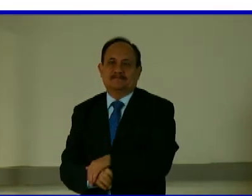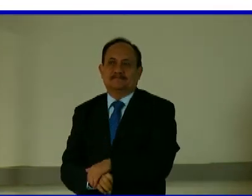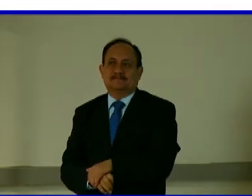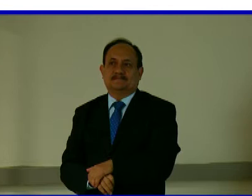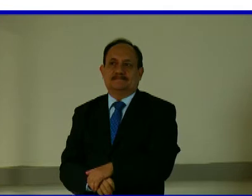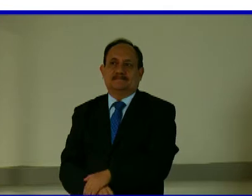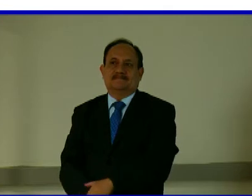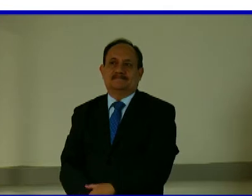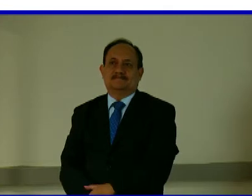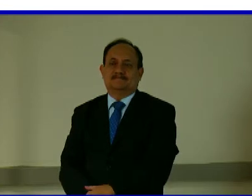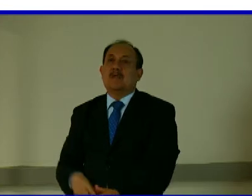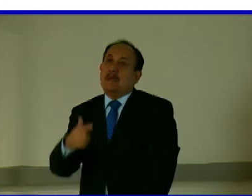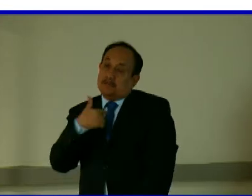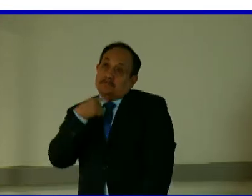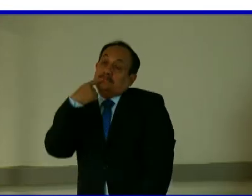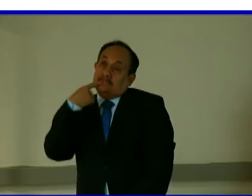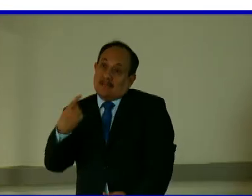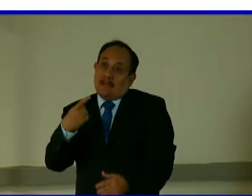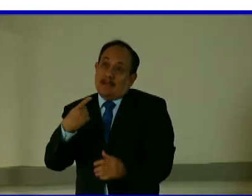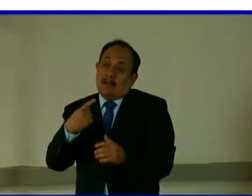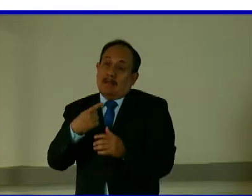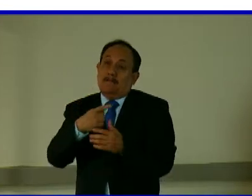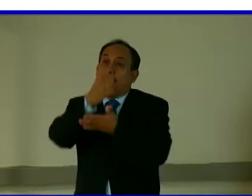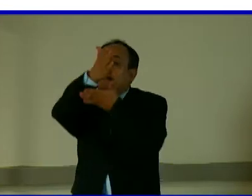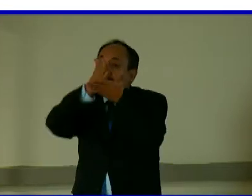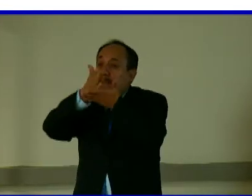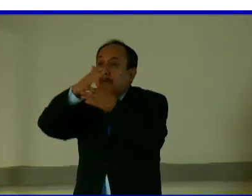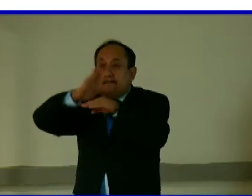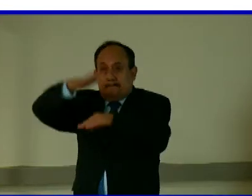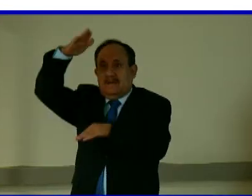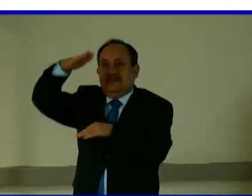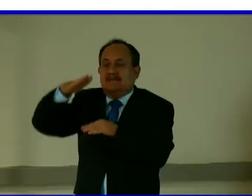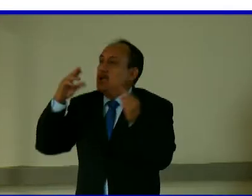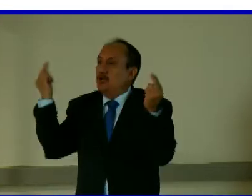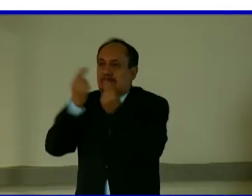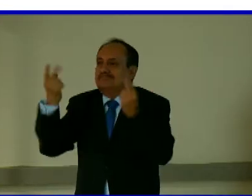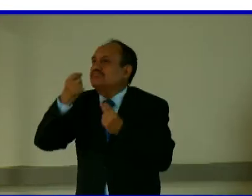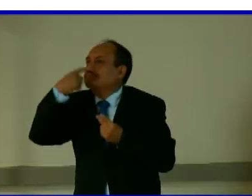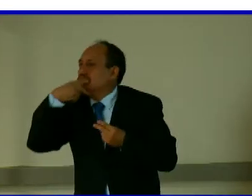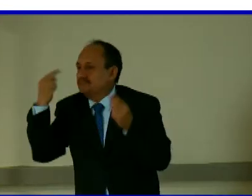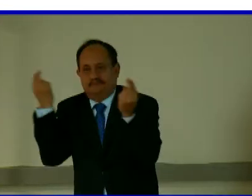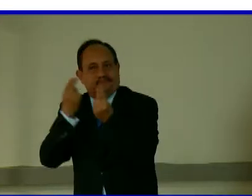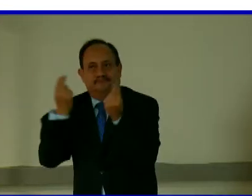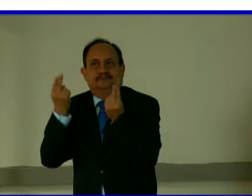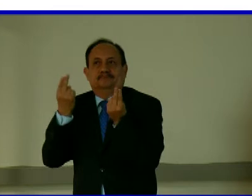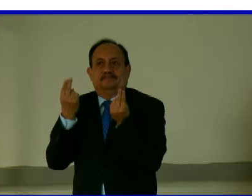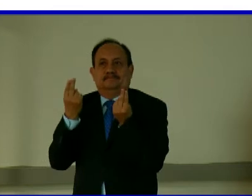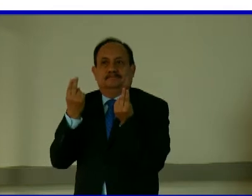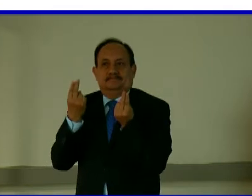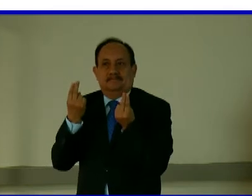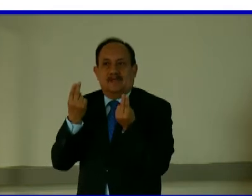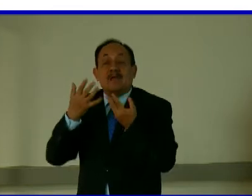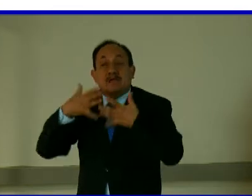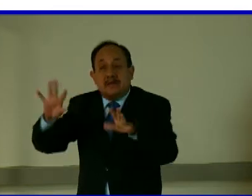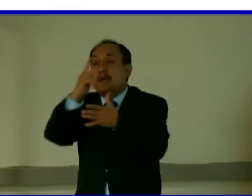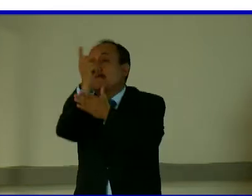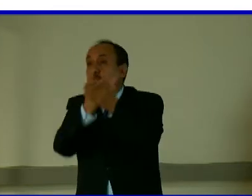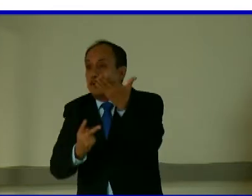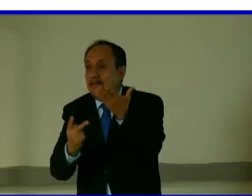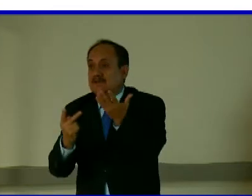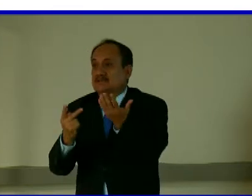Y yo diría que más de la mitad de mis pacientes no requerirían medicamentos si hubiese programas